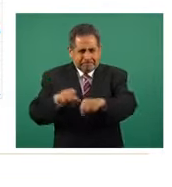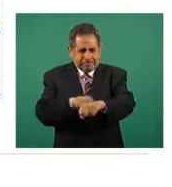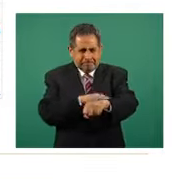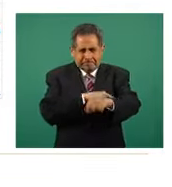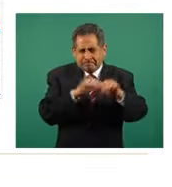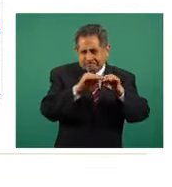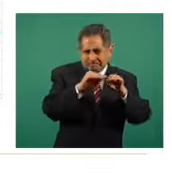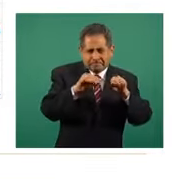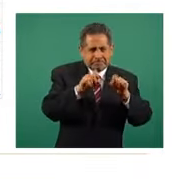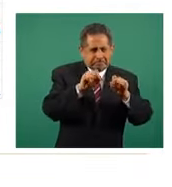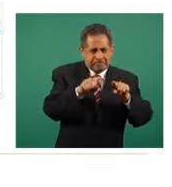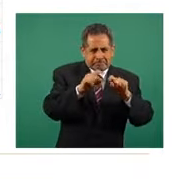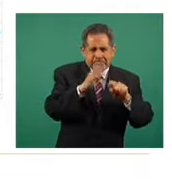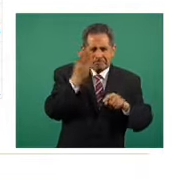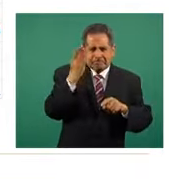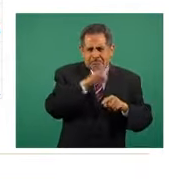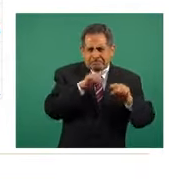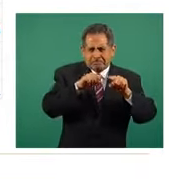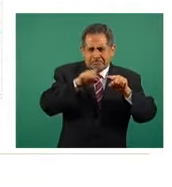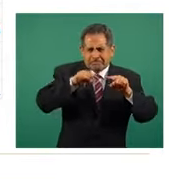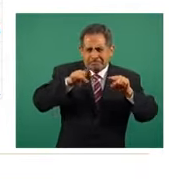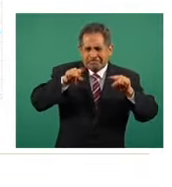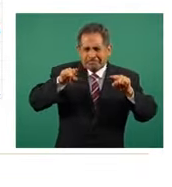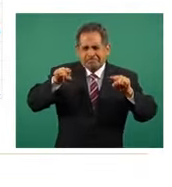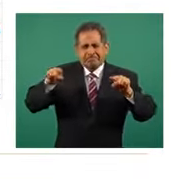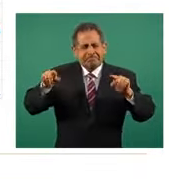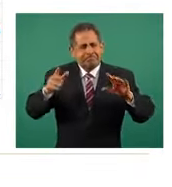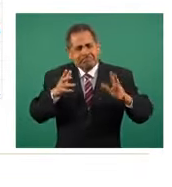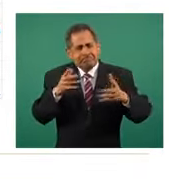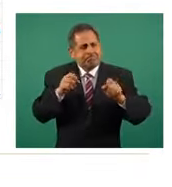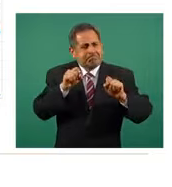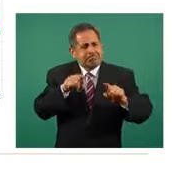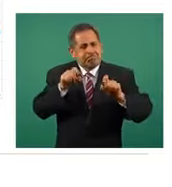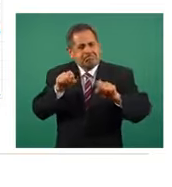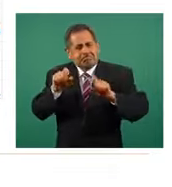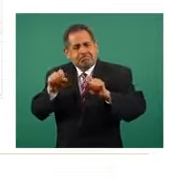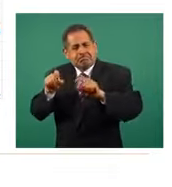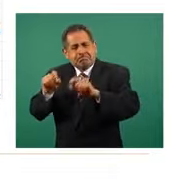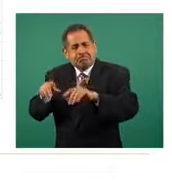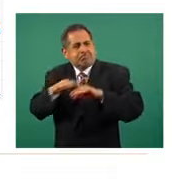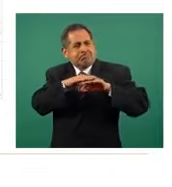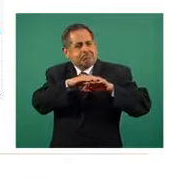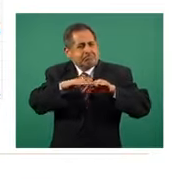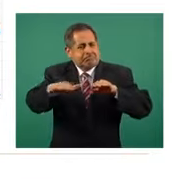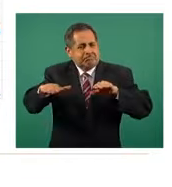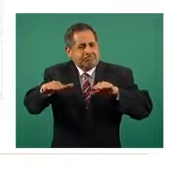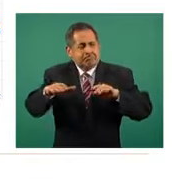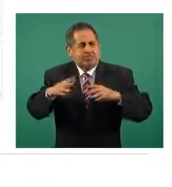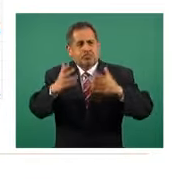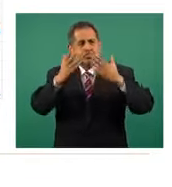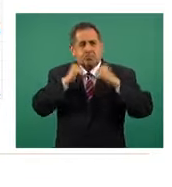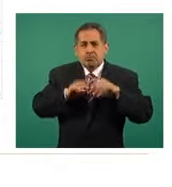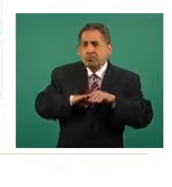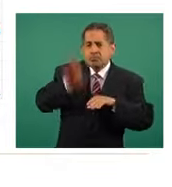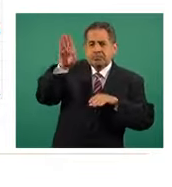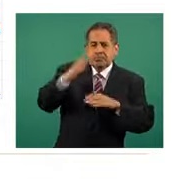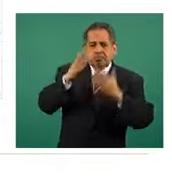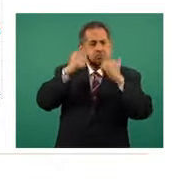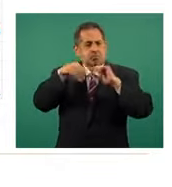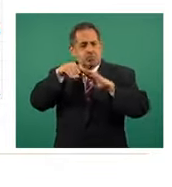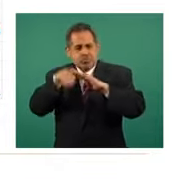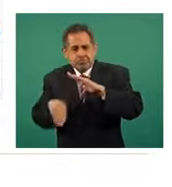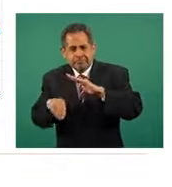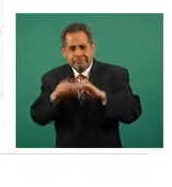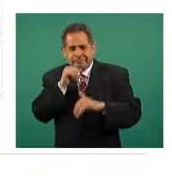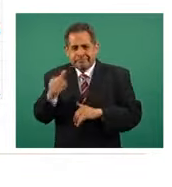largo periodo con pequeños cambios hacia arriba y hacia abajo, pero que la tendencia general es plana, es horizontal, es decir, no va hacia arriba, no va hacia